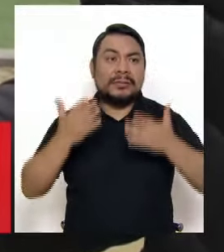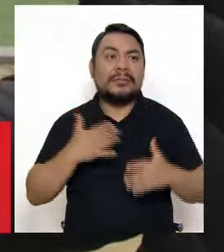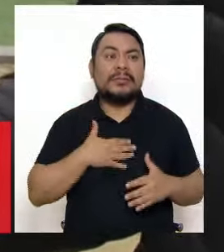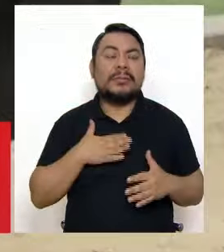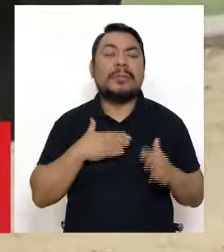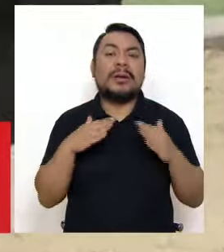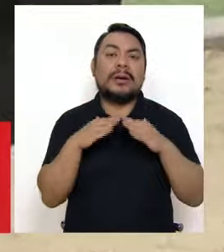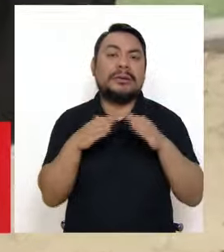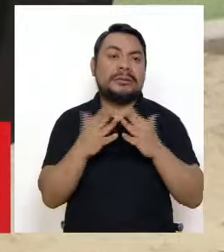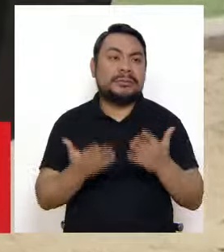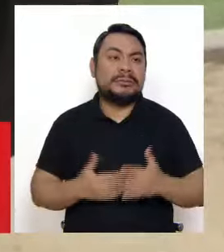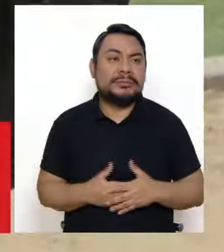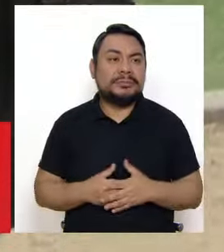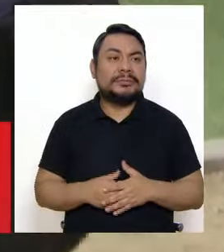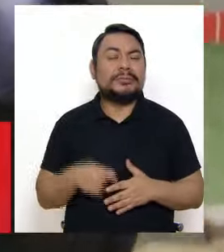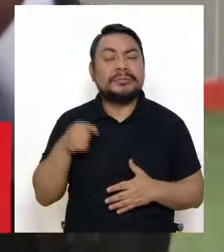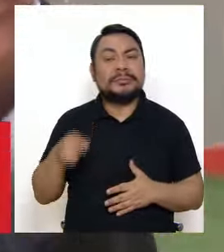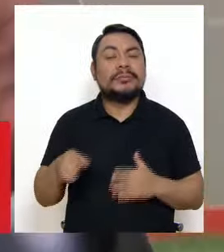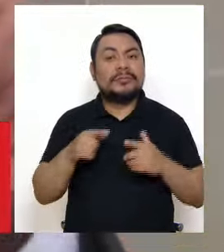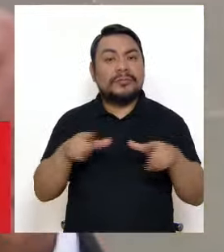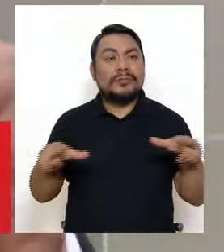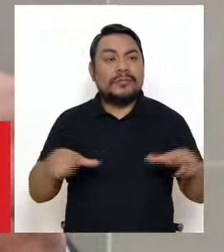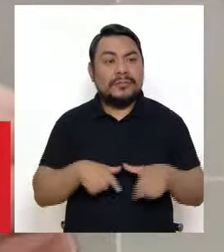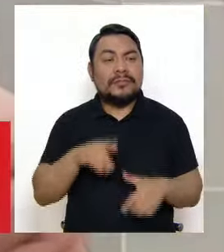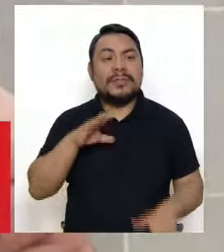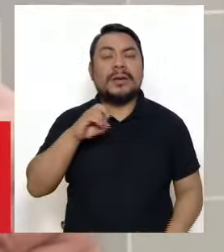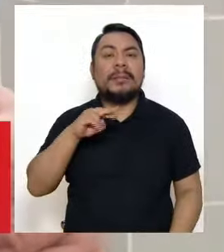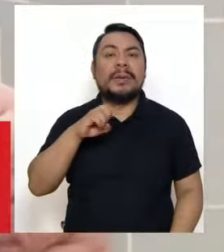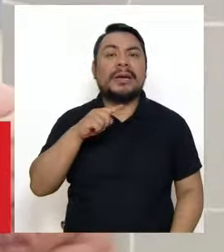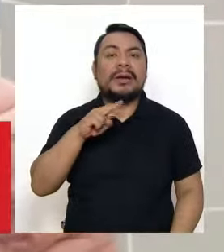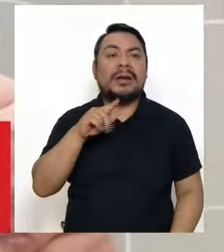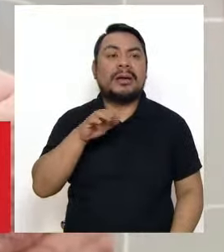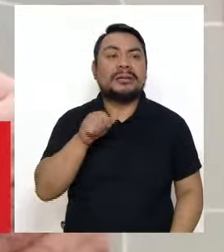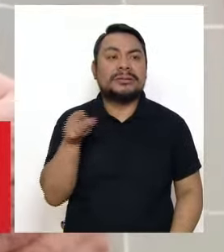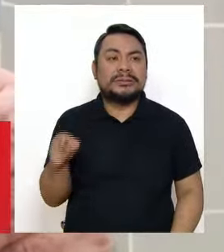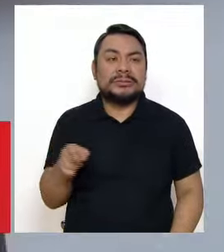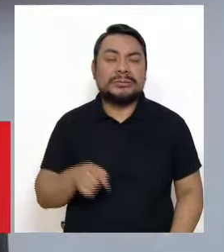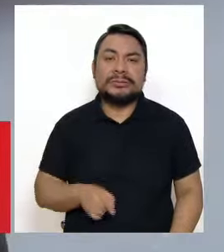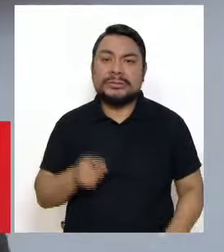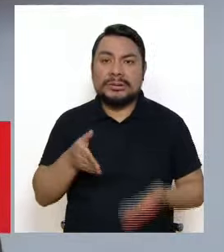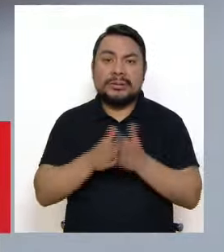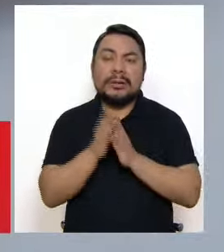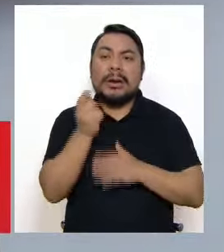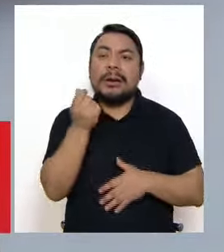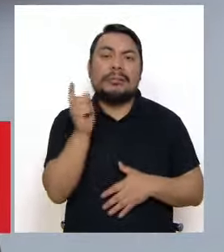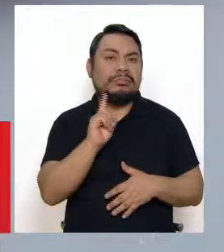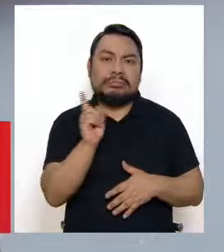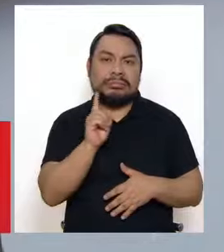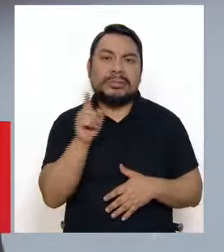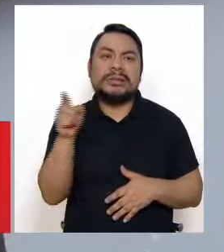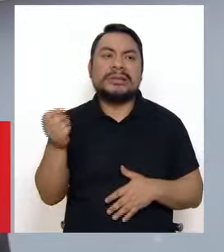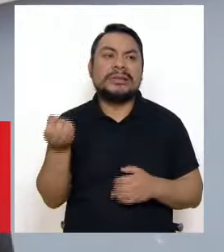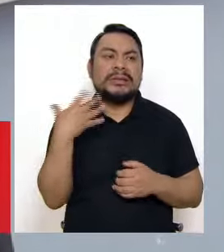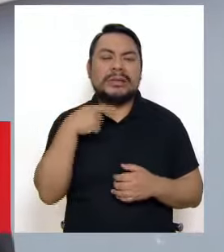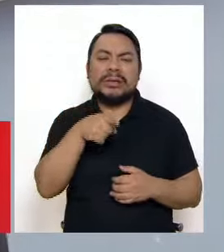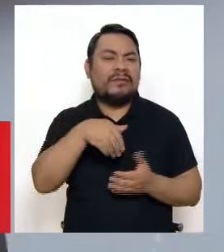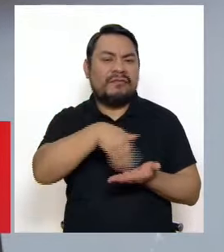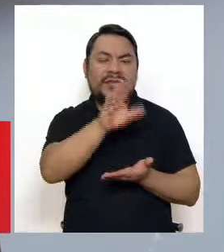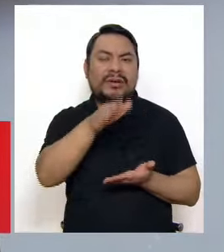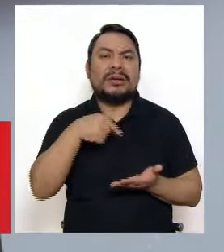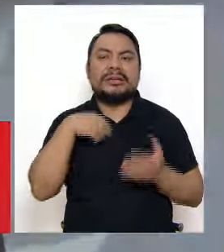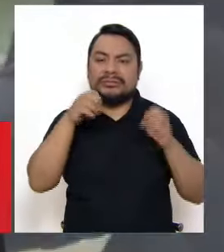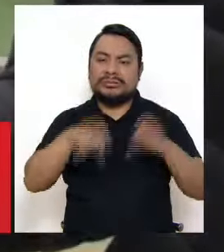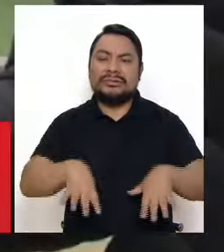domicilio No desde el distrito de la esperanza señala que no le piden dinero sino que le exigen dejar su